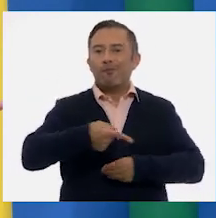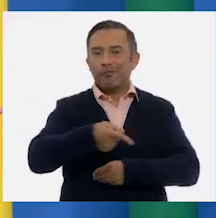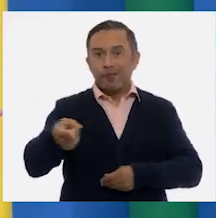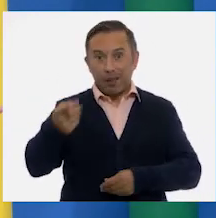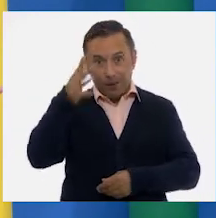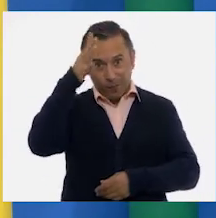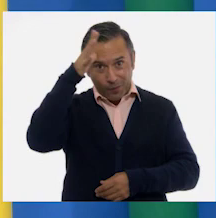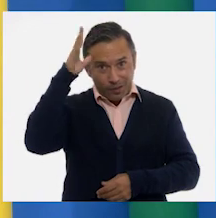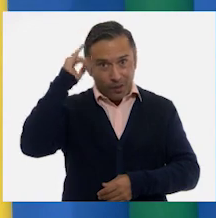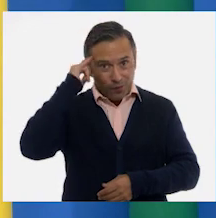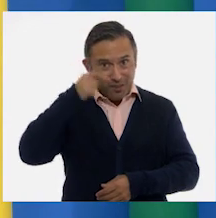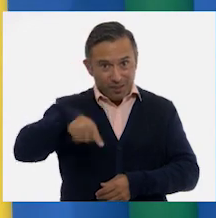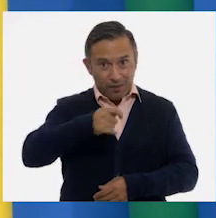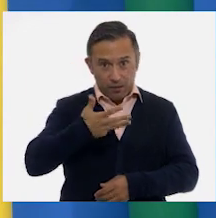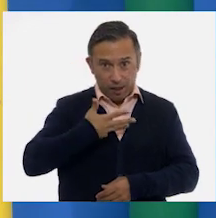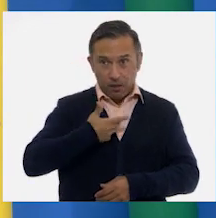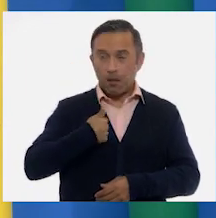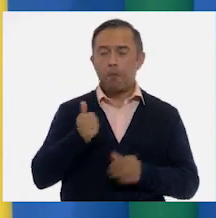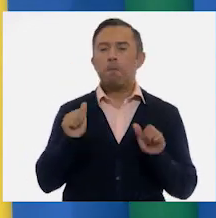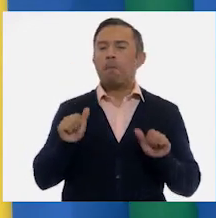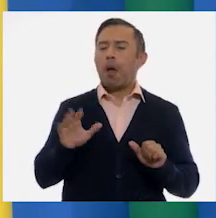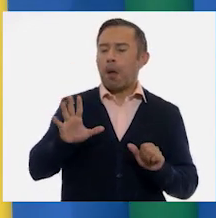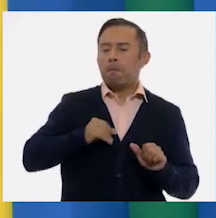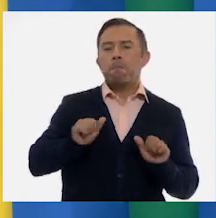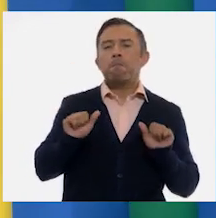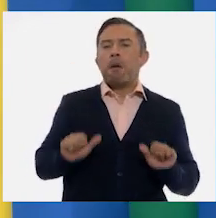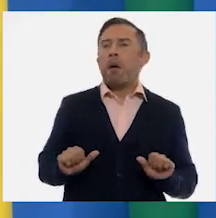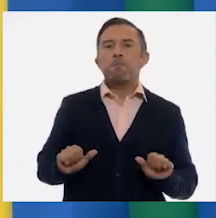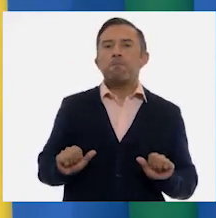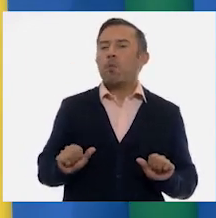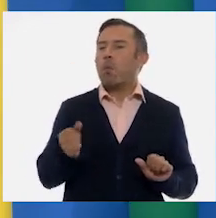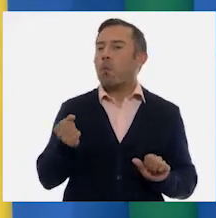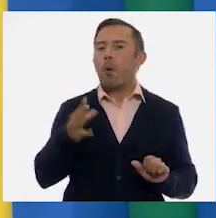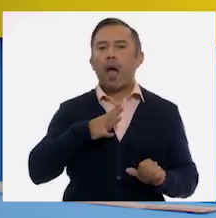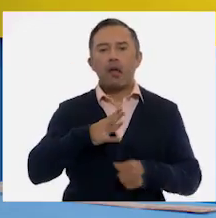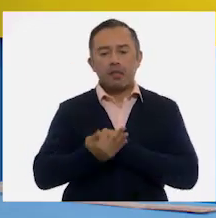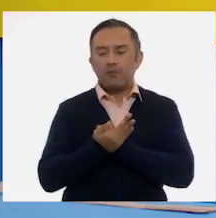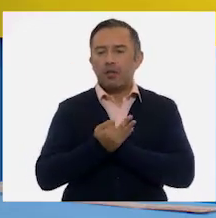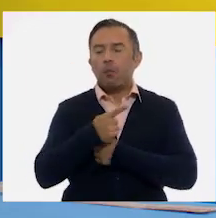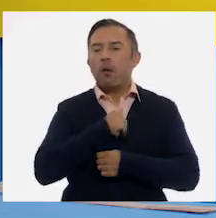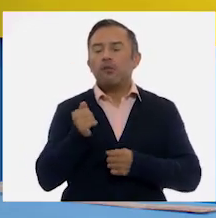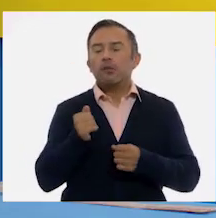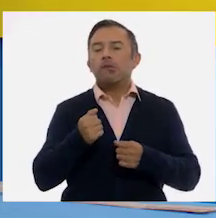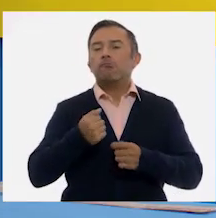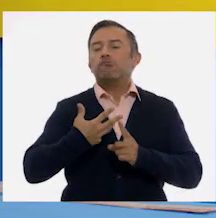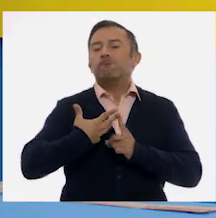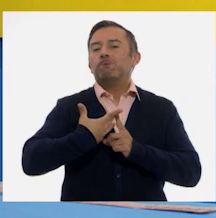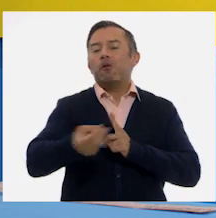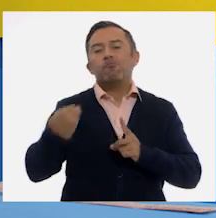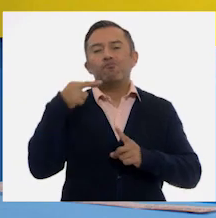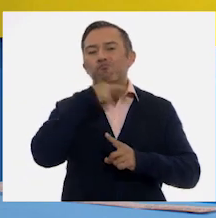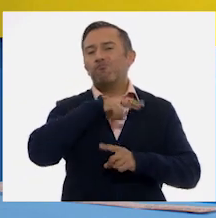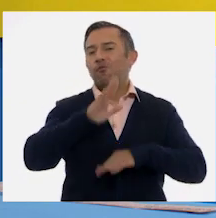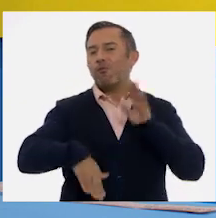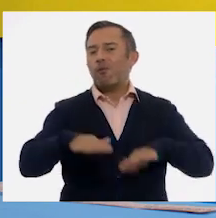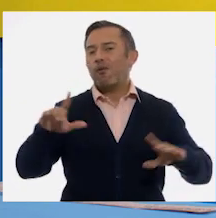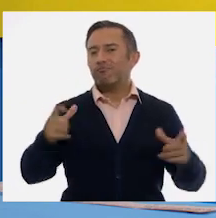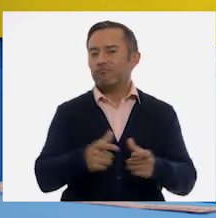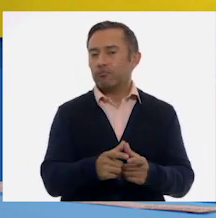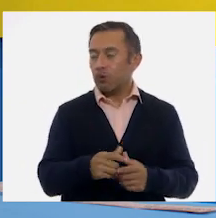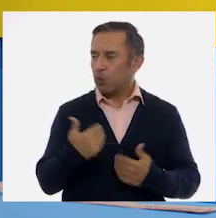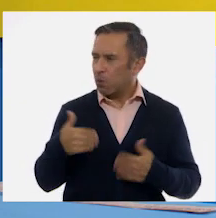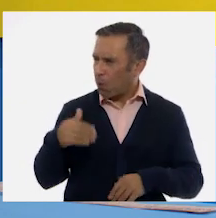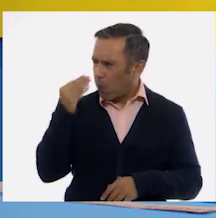comenzaron a fallecer los habitantes de los pueblos indígenas en grandes números. Uf, qué terrible, maestra. Oye, ¿y para entonces no